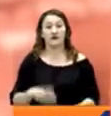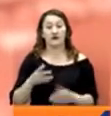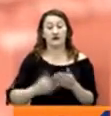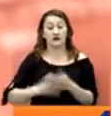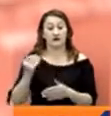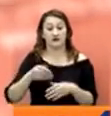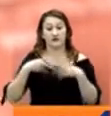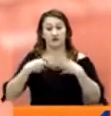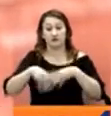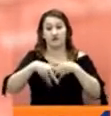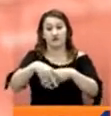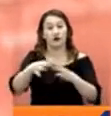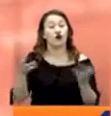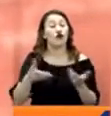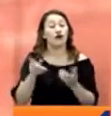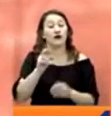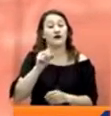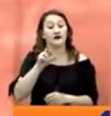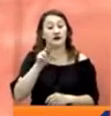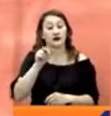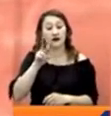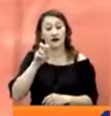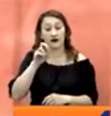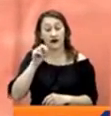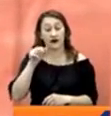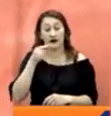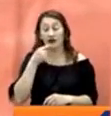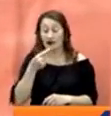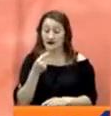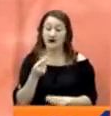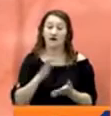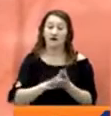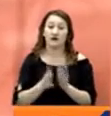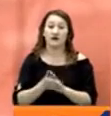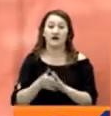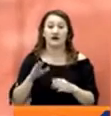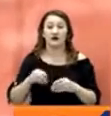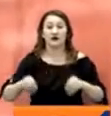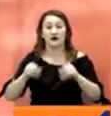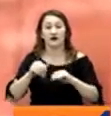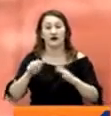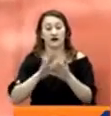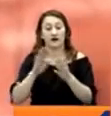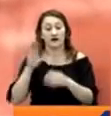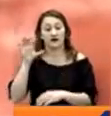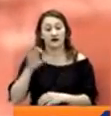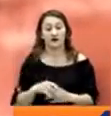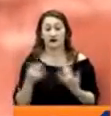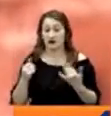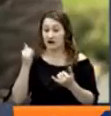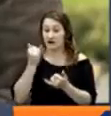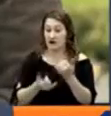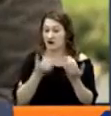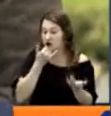marcha de los habitantes de Saravena que reclaman paz en su territorio y también en el país. Sebastián Amaya, ya terminó esta movilización, ¿qué